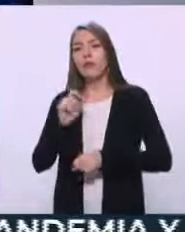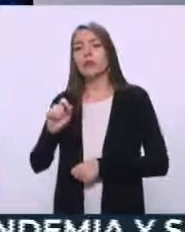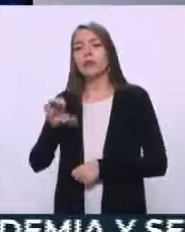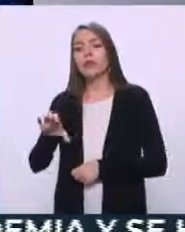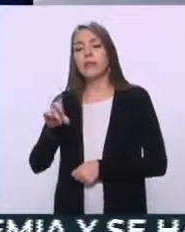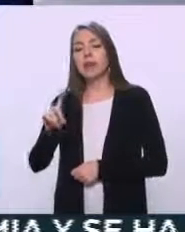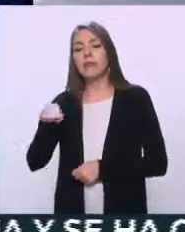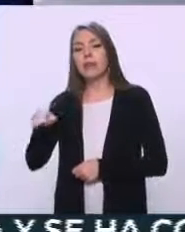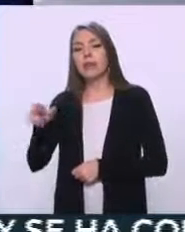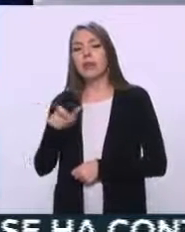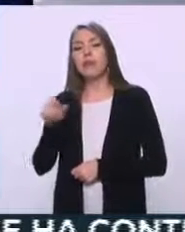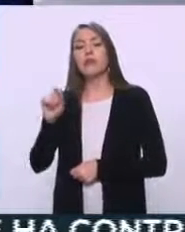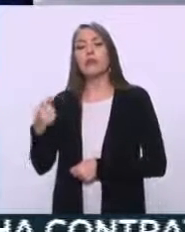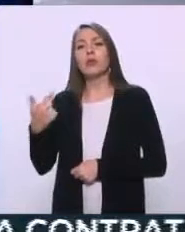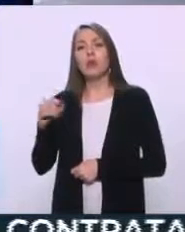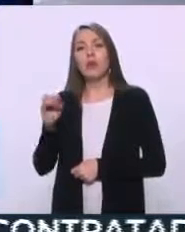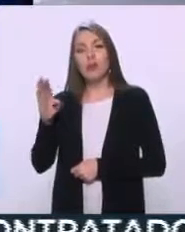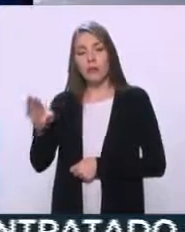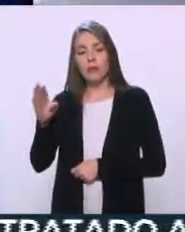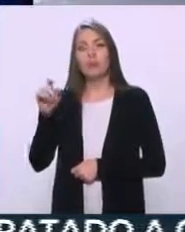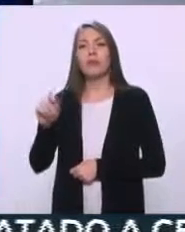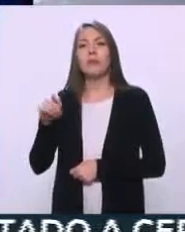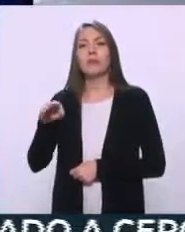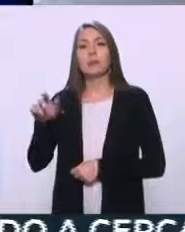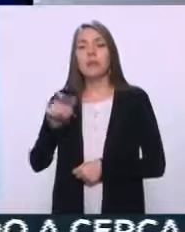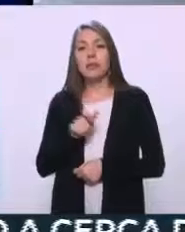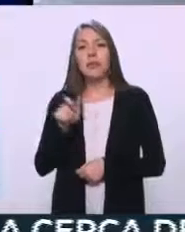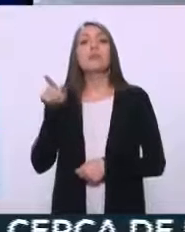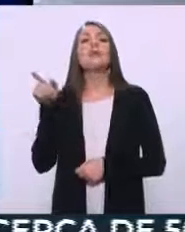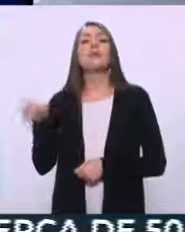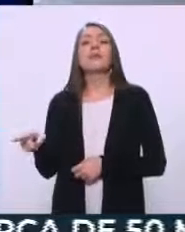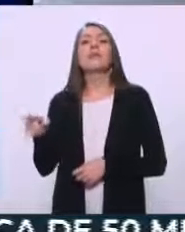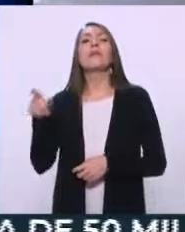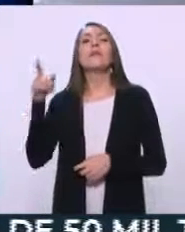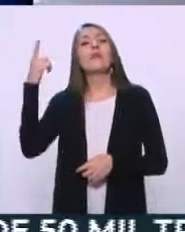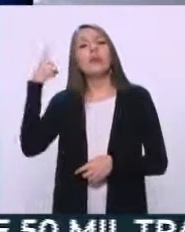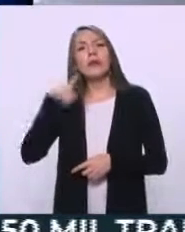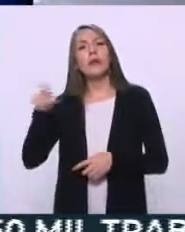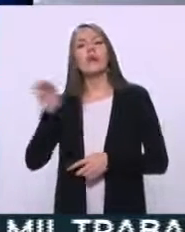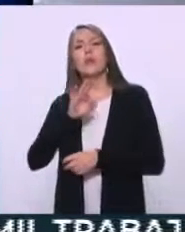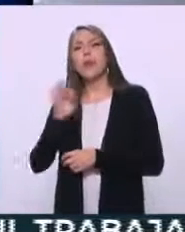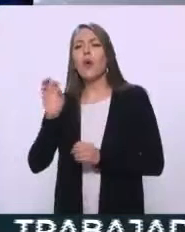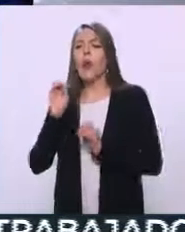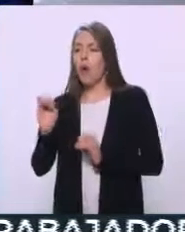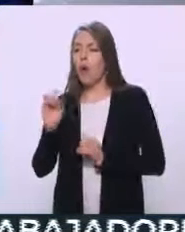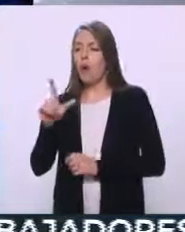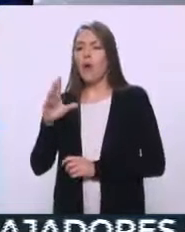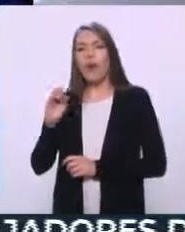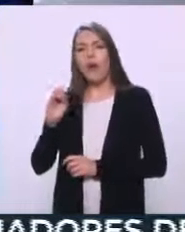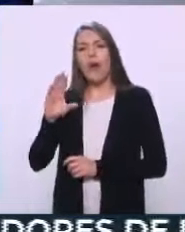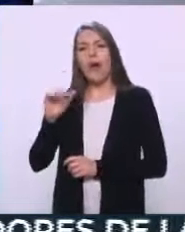empresasresponsables.cmx.gob.mx o bien directamente a Locatel. La gran mayoría ha optado por hacerlo por vía de Locatel.